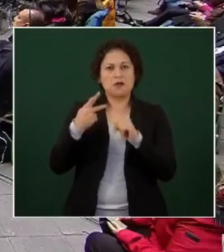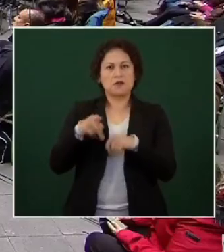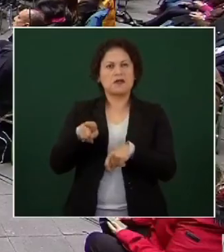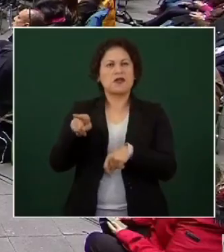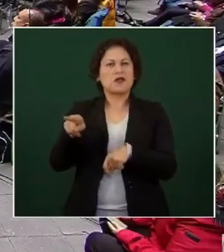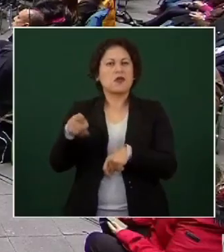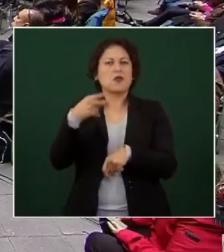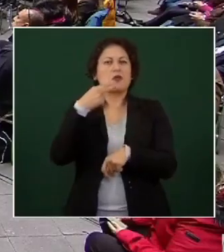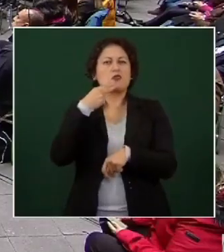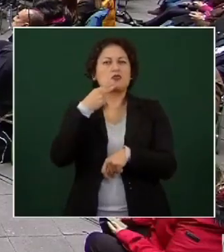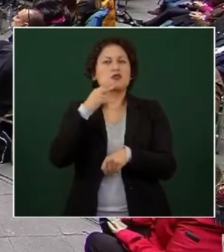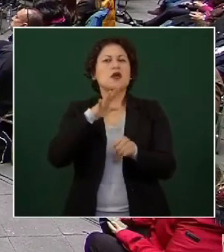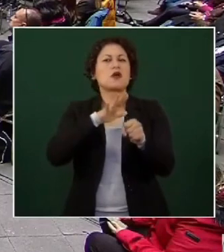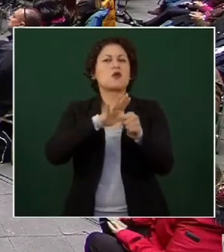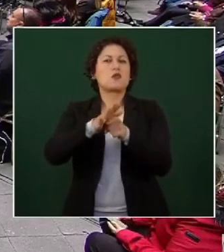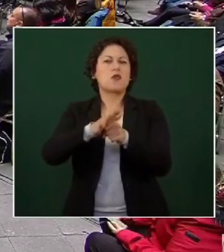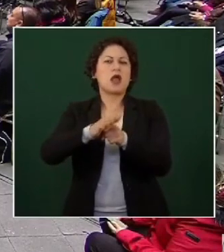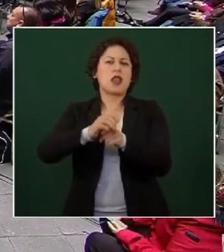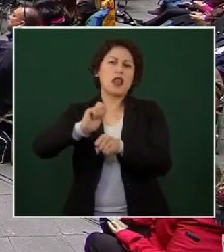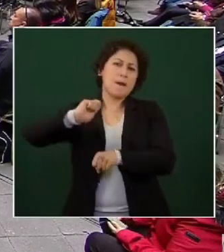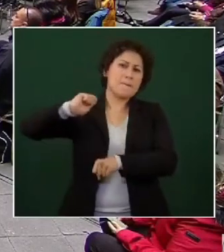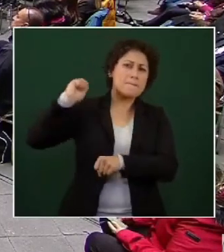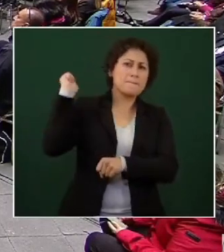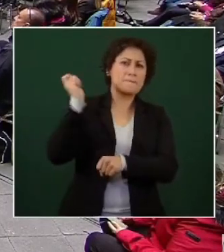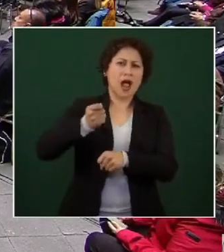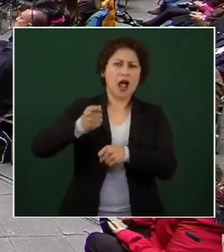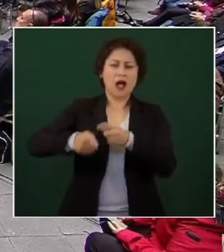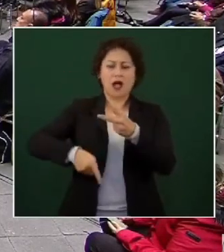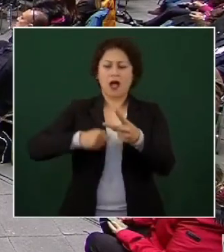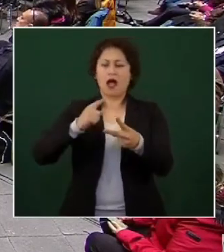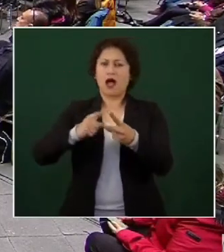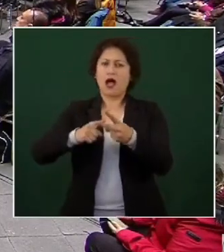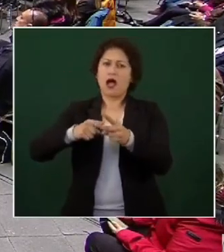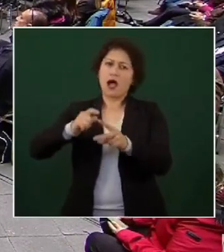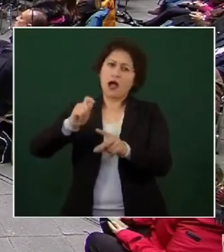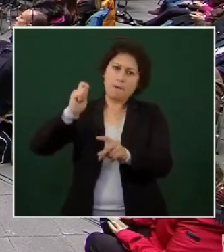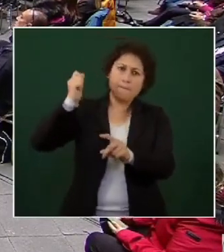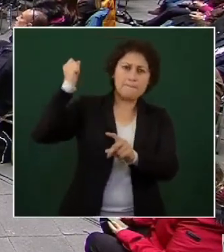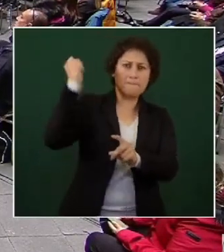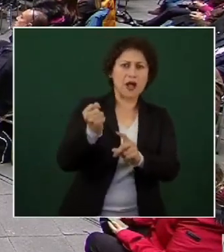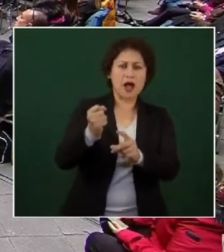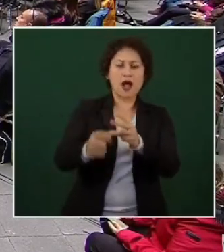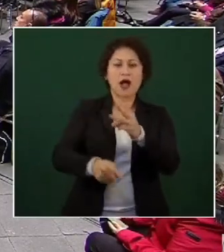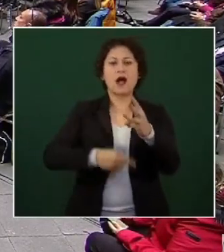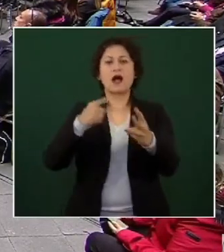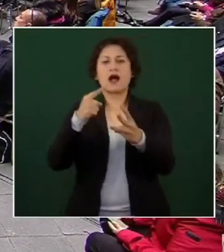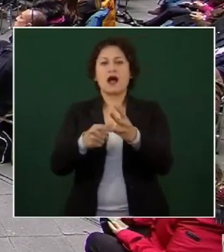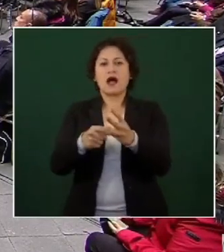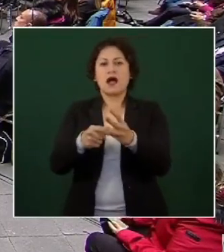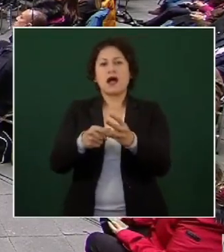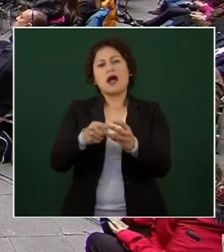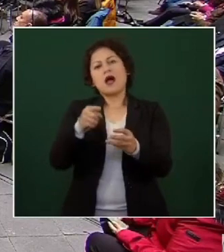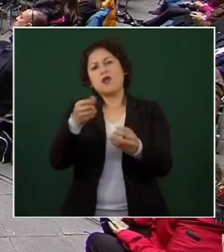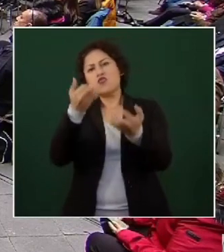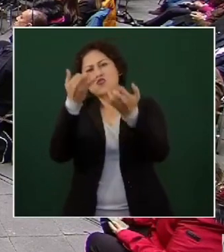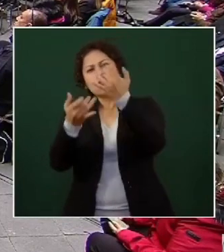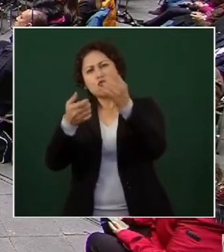martillos y picos y sopletes y